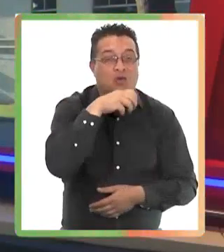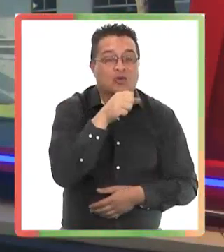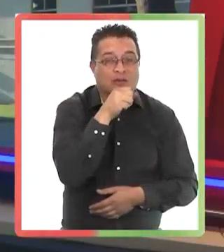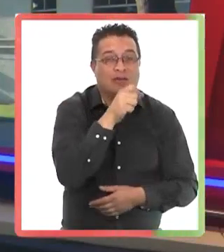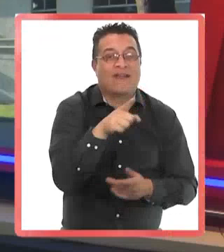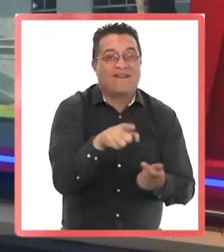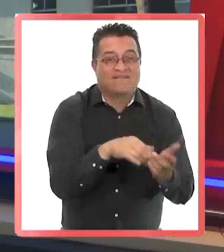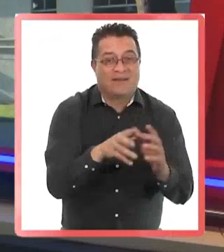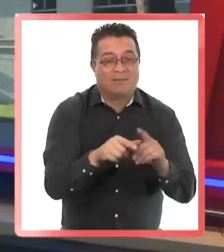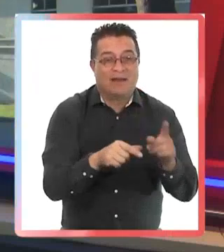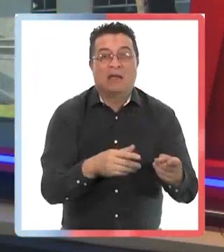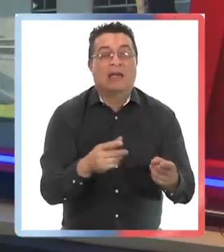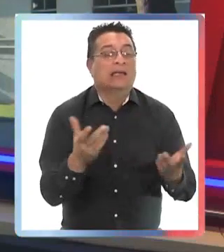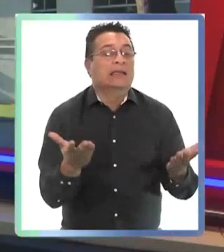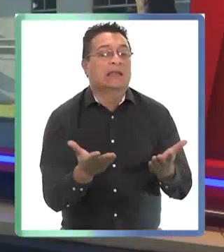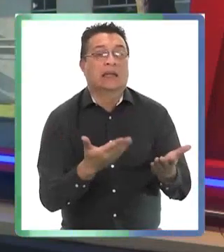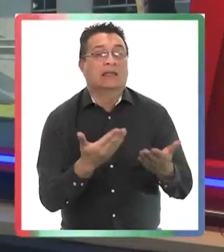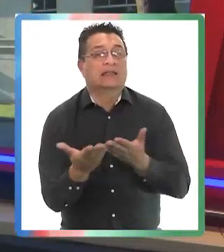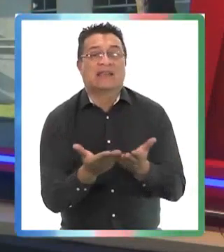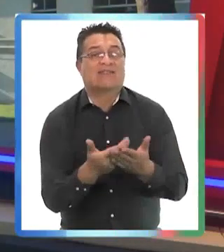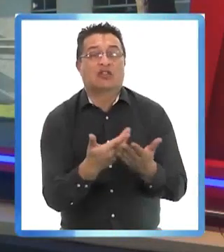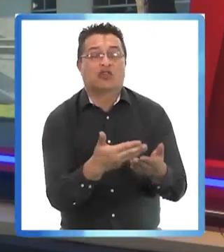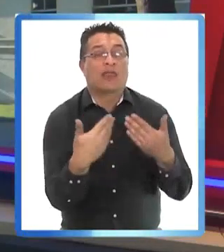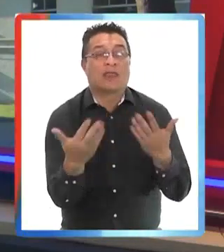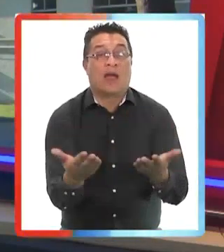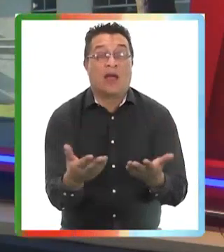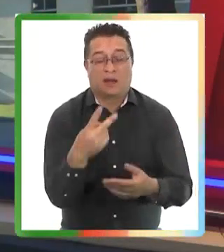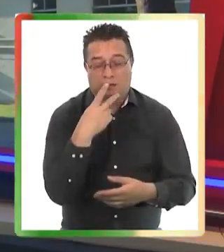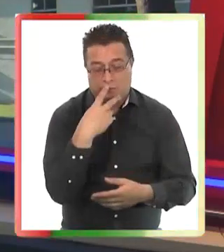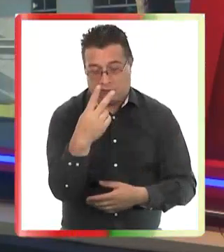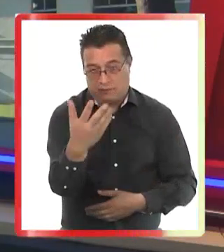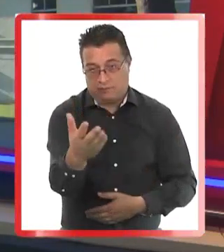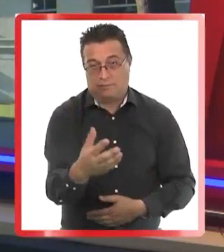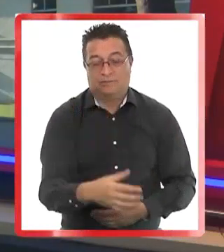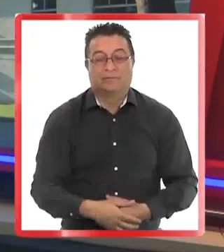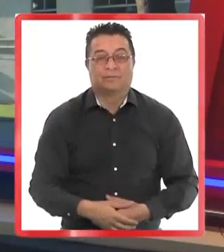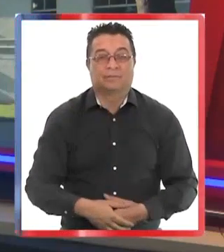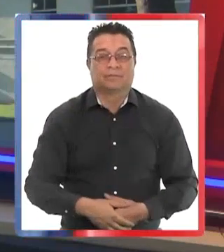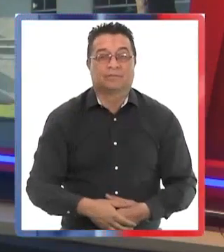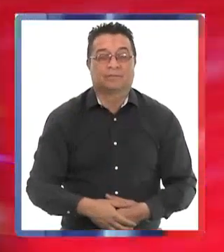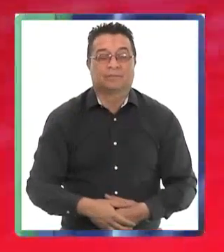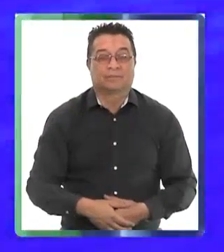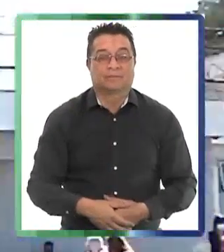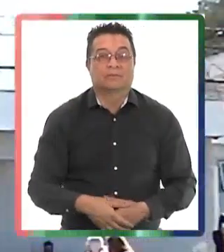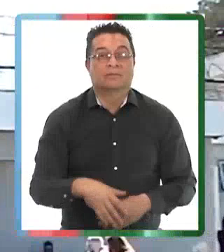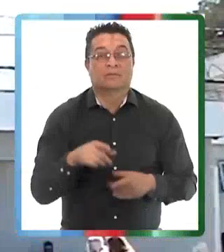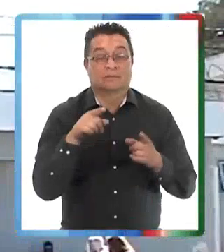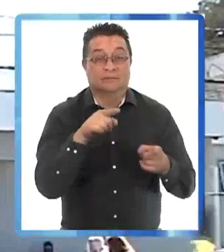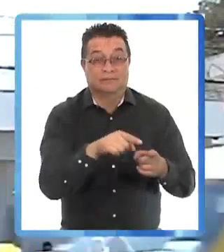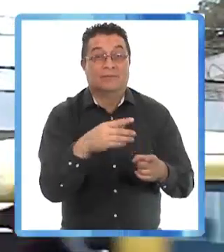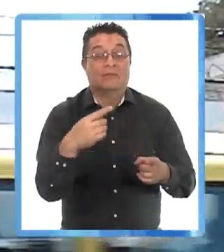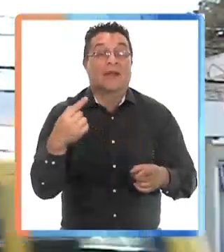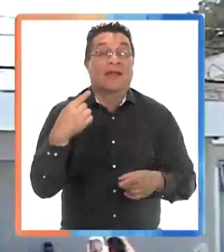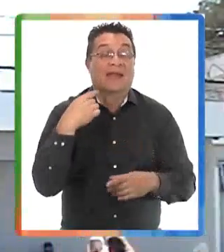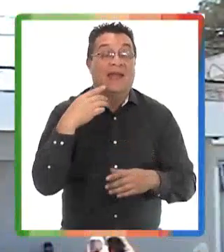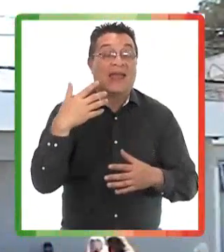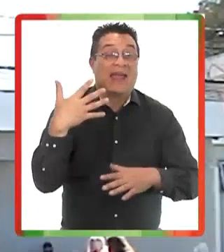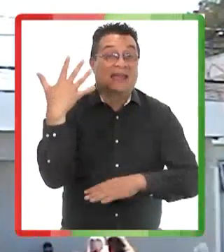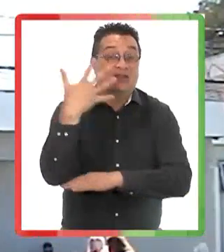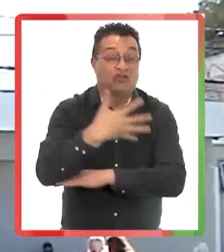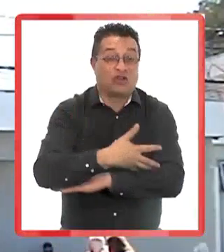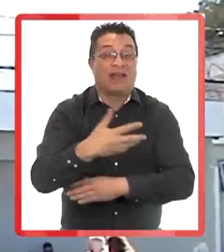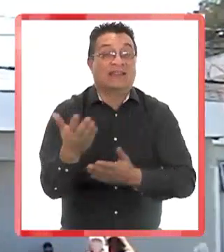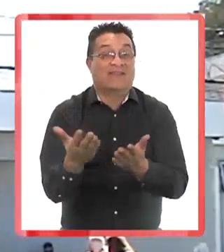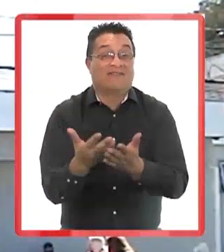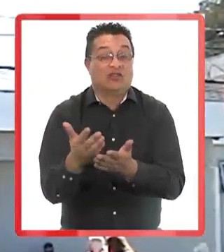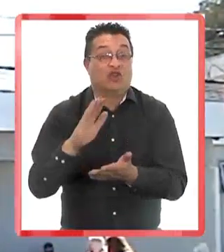para adultos mayores y sus familias. ¿Qué servicios va a entregar a las personas mayores? BTV2 nos cuenta. La Municipalidad de Quillota